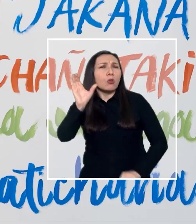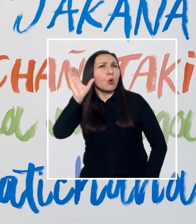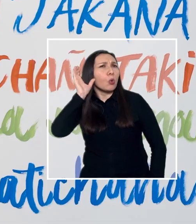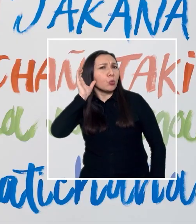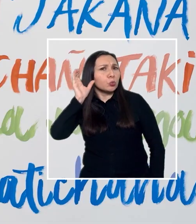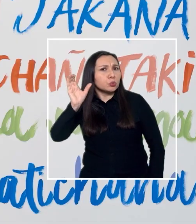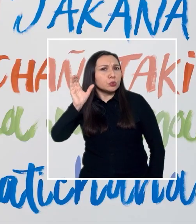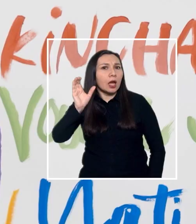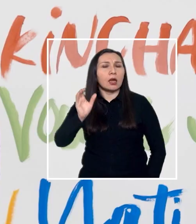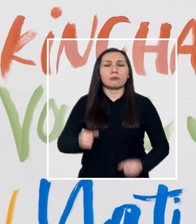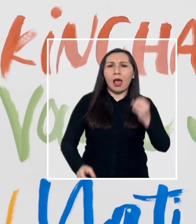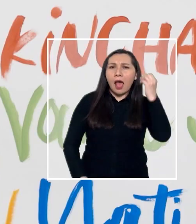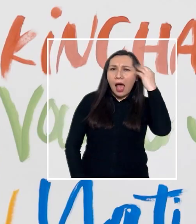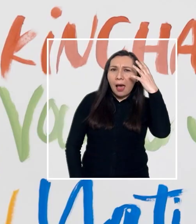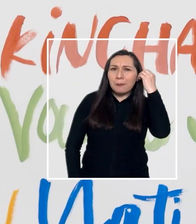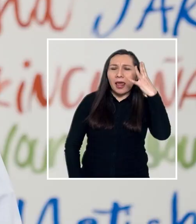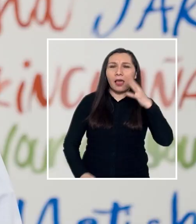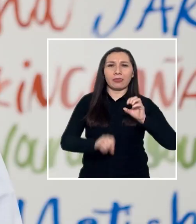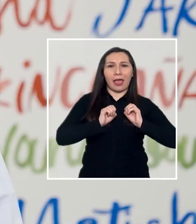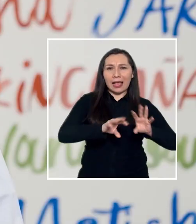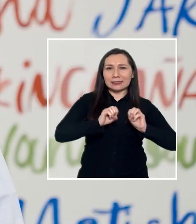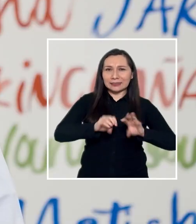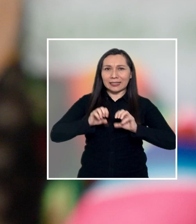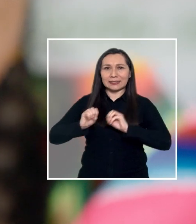Y jacarongo. Yachawaj. Kimertun meo.